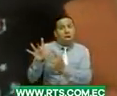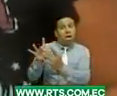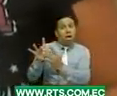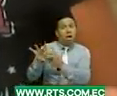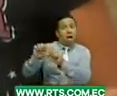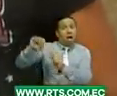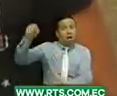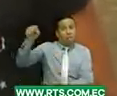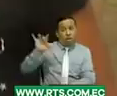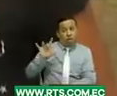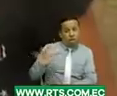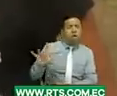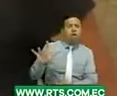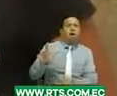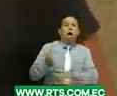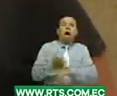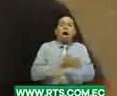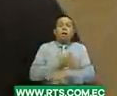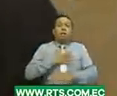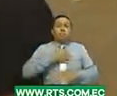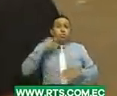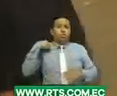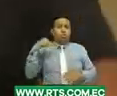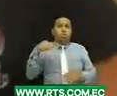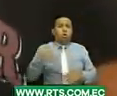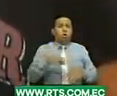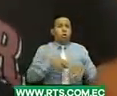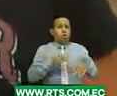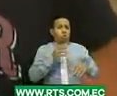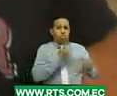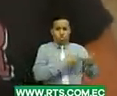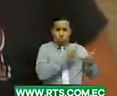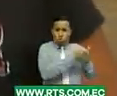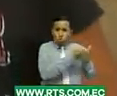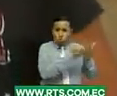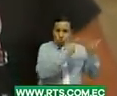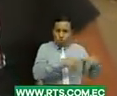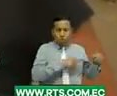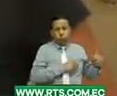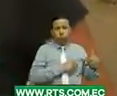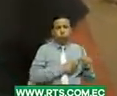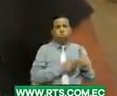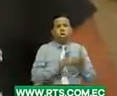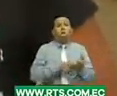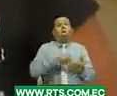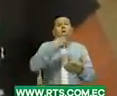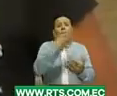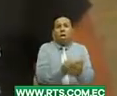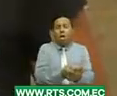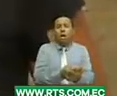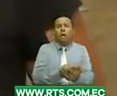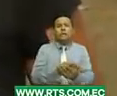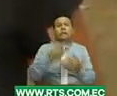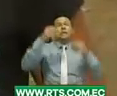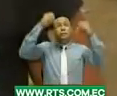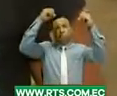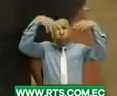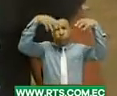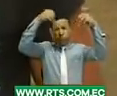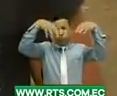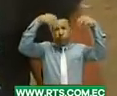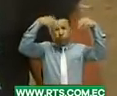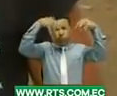como estaba lloviendo, se resbaló y él se prendió del cable de ahí. Ya. Y cuando ya